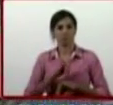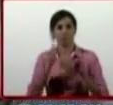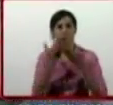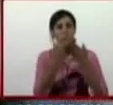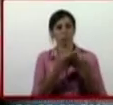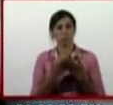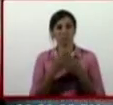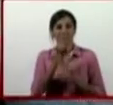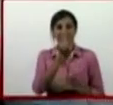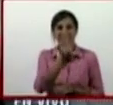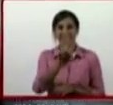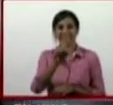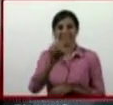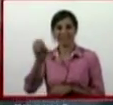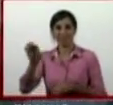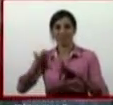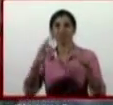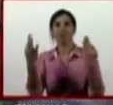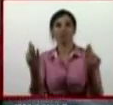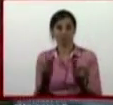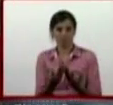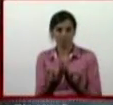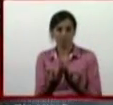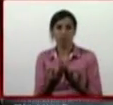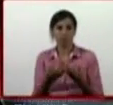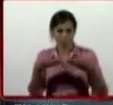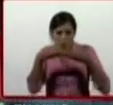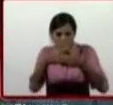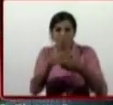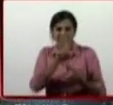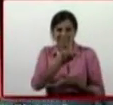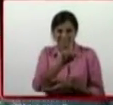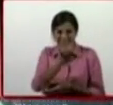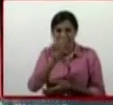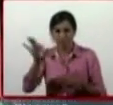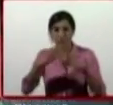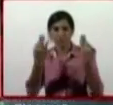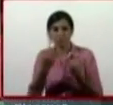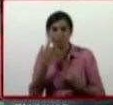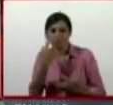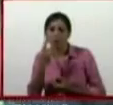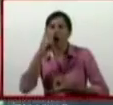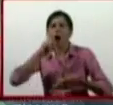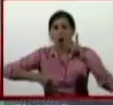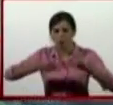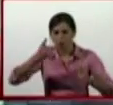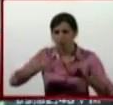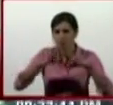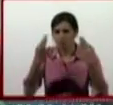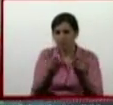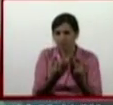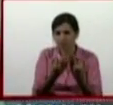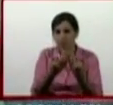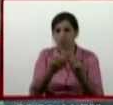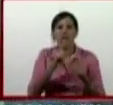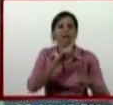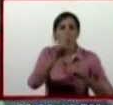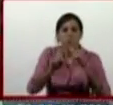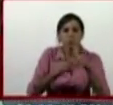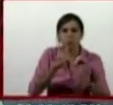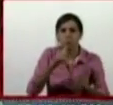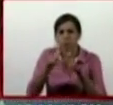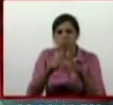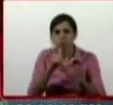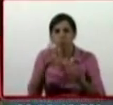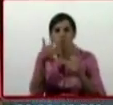de 100 familias. En esas 100 familias hemos determinado que algunas, en la encuesta nutricional, en el estudio